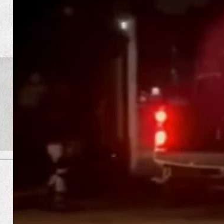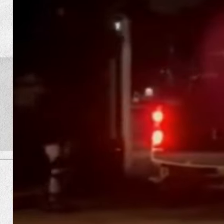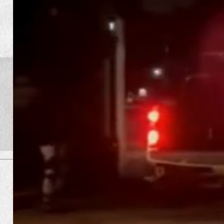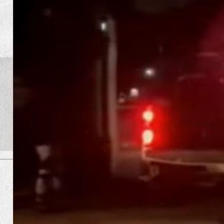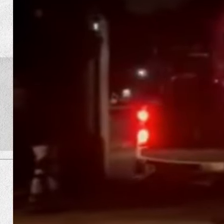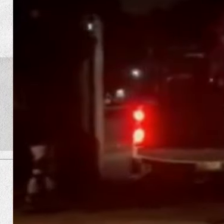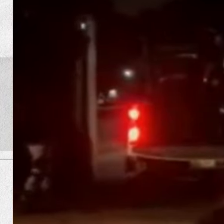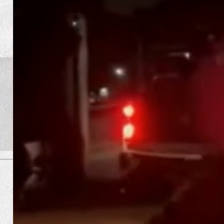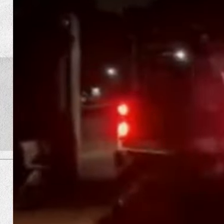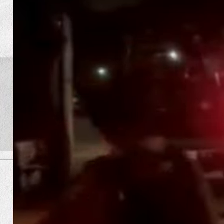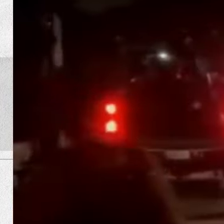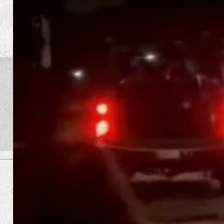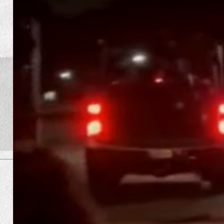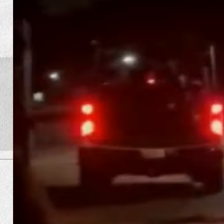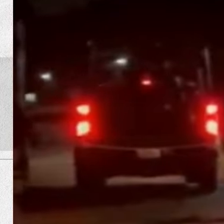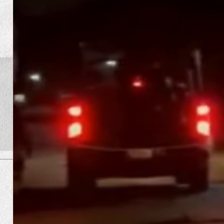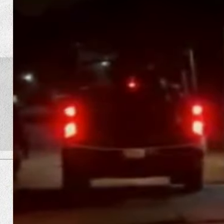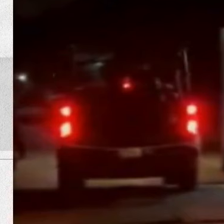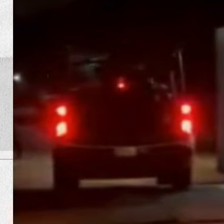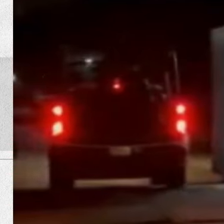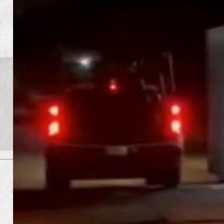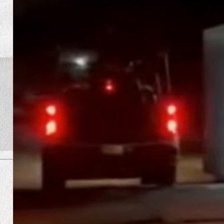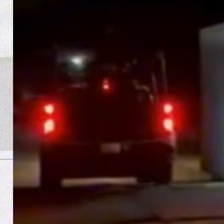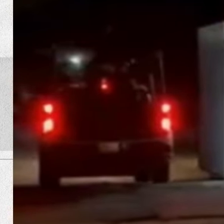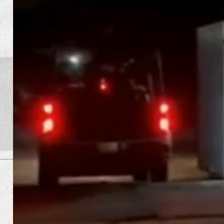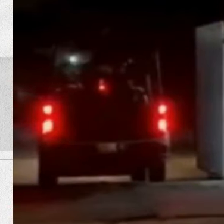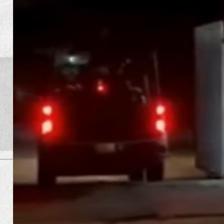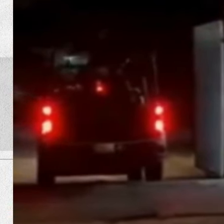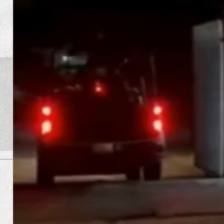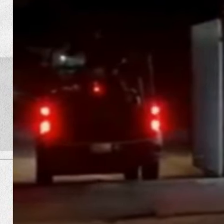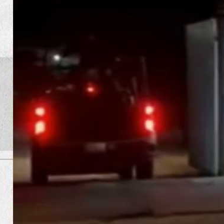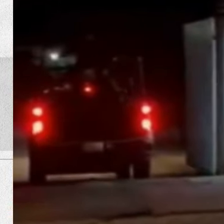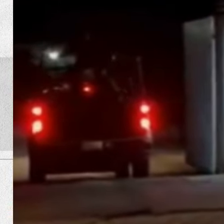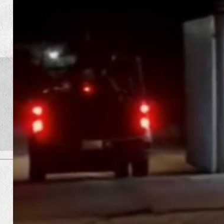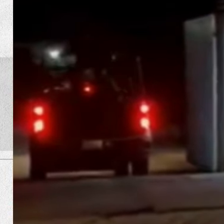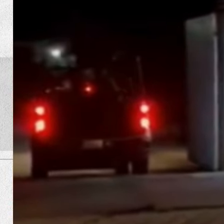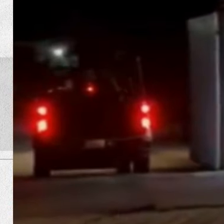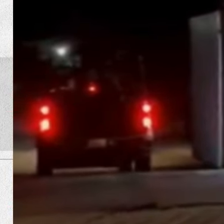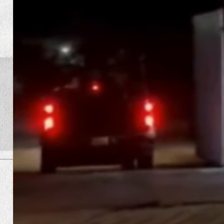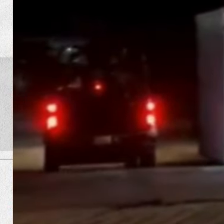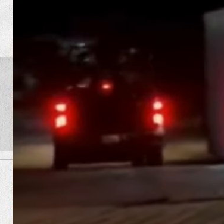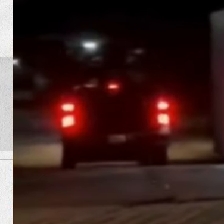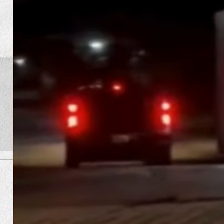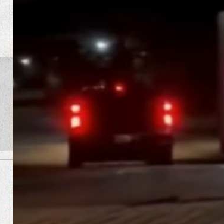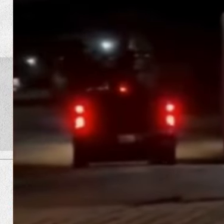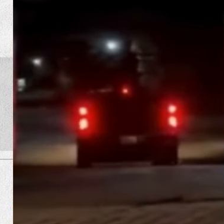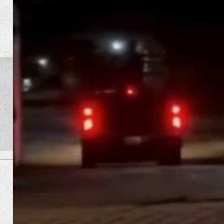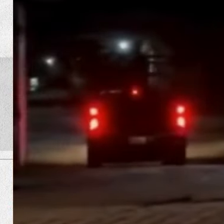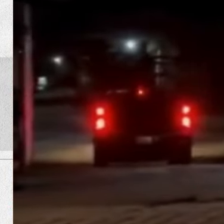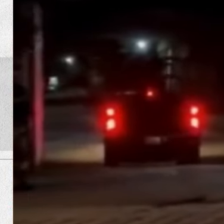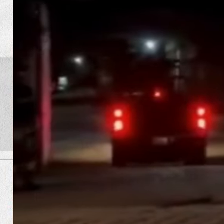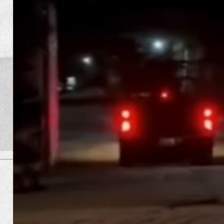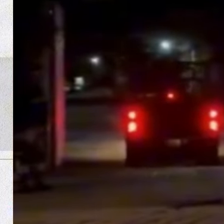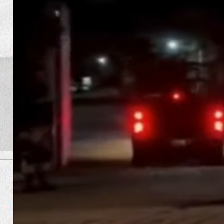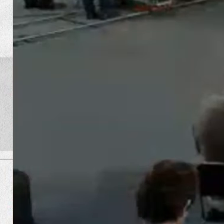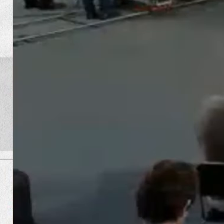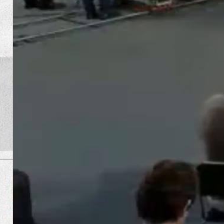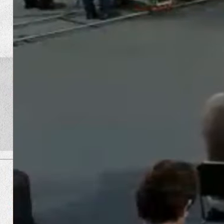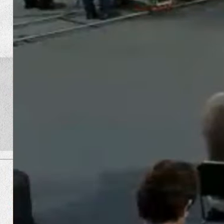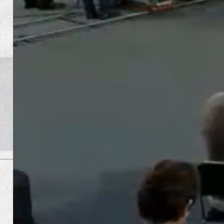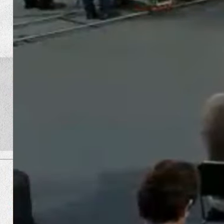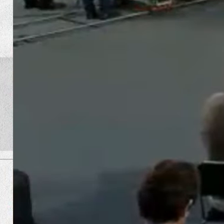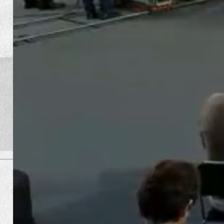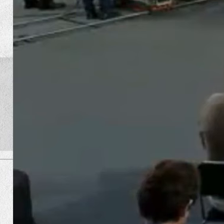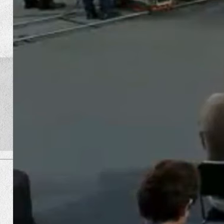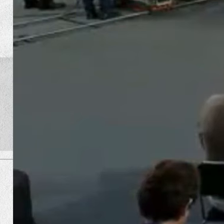que cooperarles a los funcionarios, porque la instrucción era